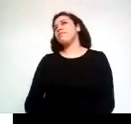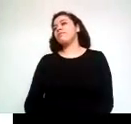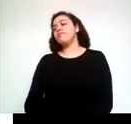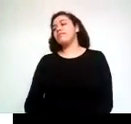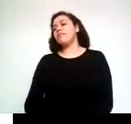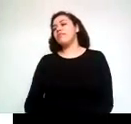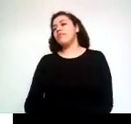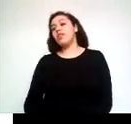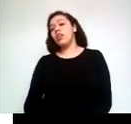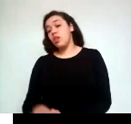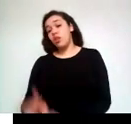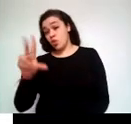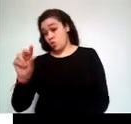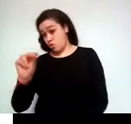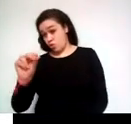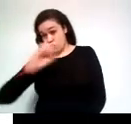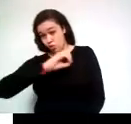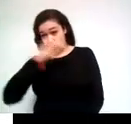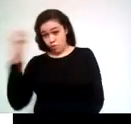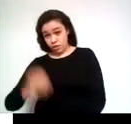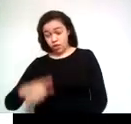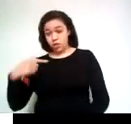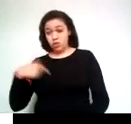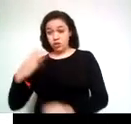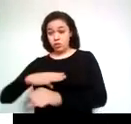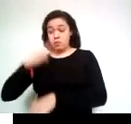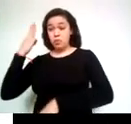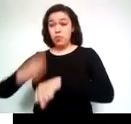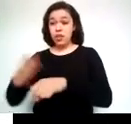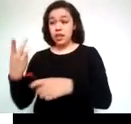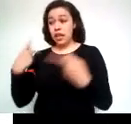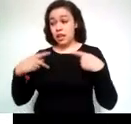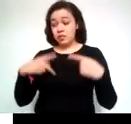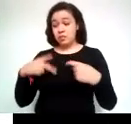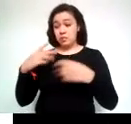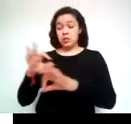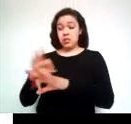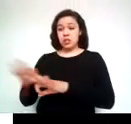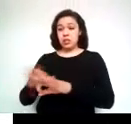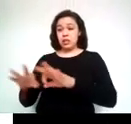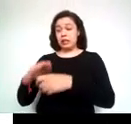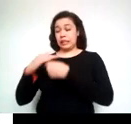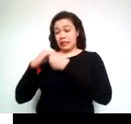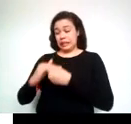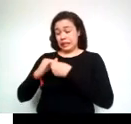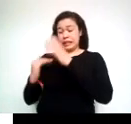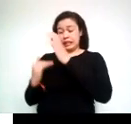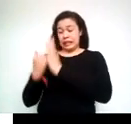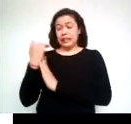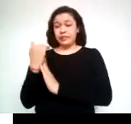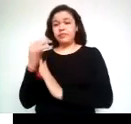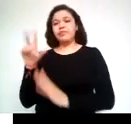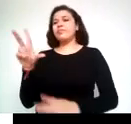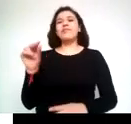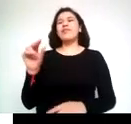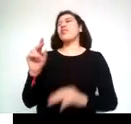una obligación, no vamos a recibir una multa porque nuestros colaboradores están en un nivel de estrés alto, ni siquiera medimos el